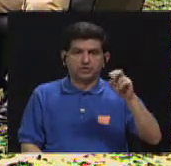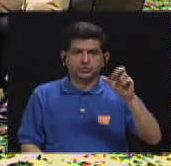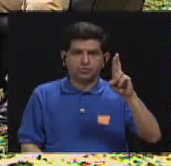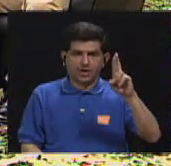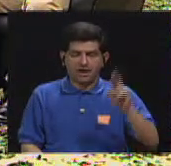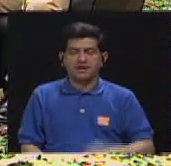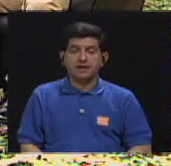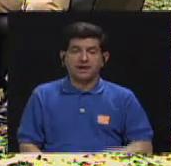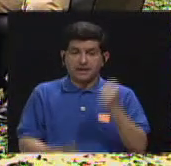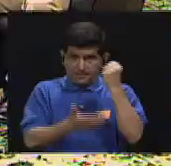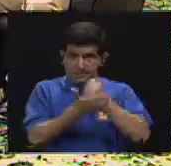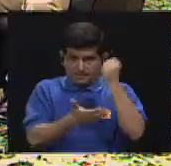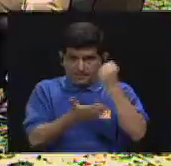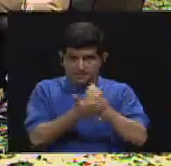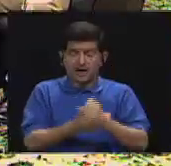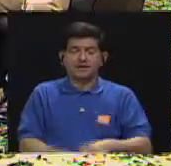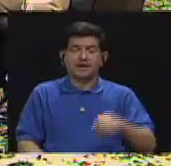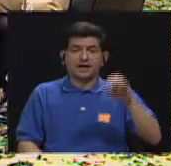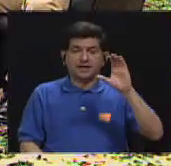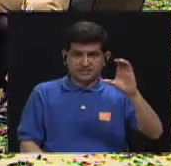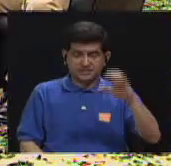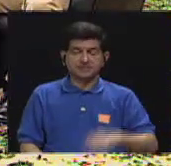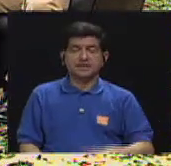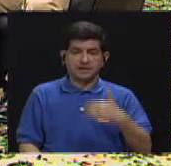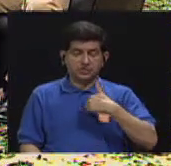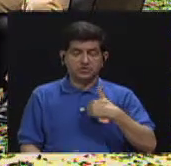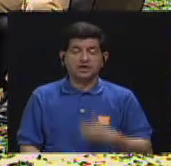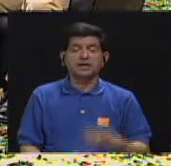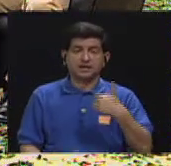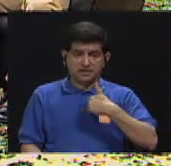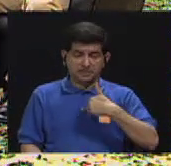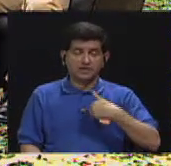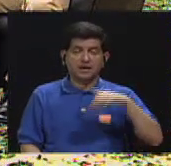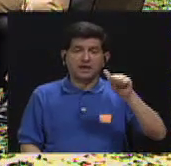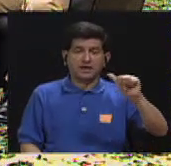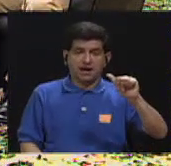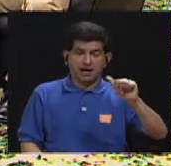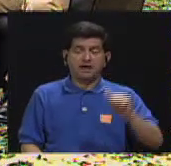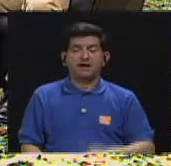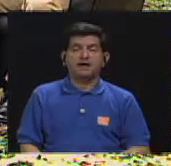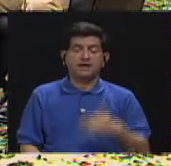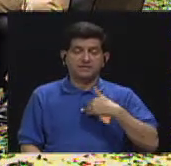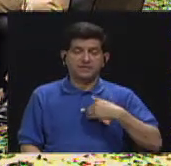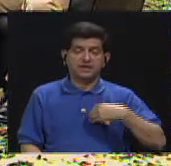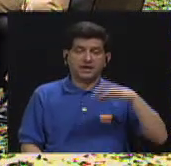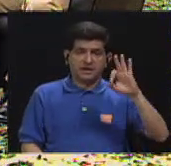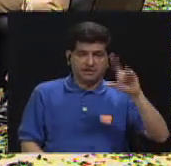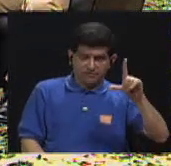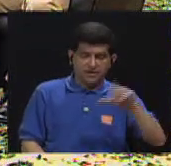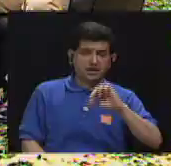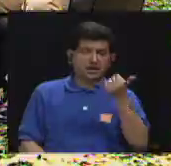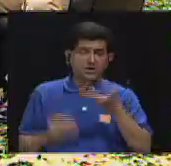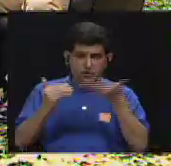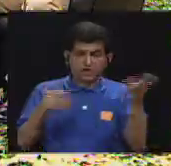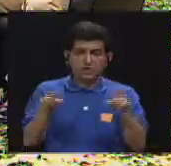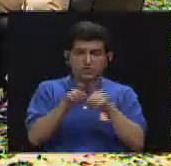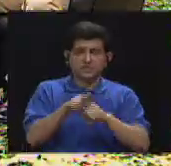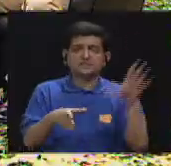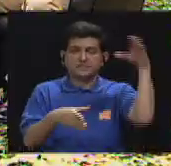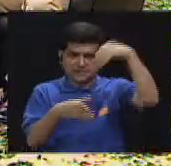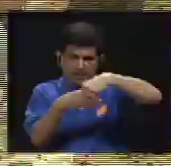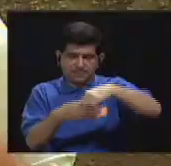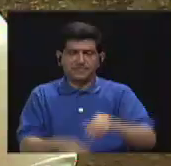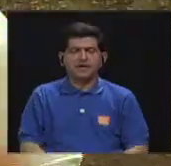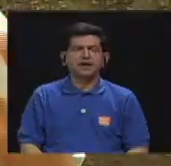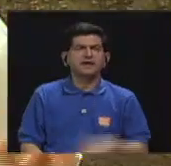de la compañía Colgate, tiene arginina, tiene flúor y tiene otros elementos más que también están